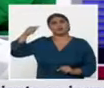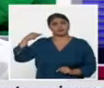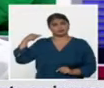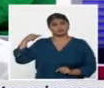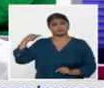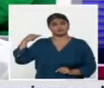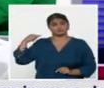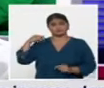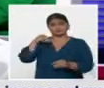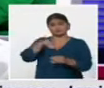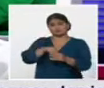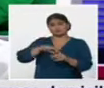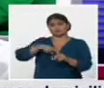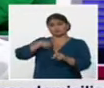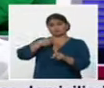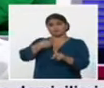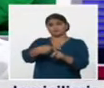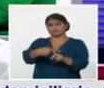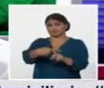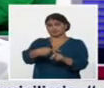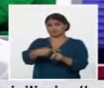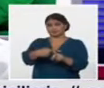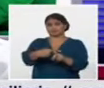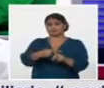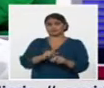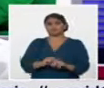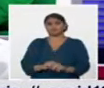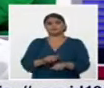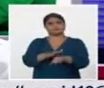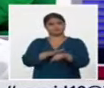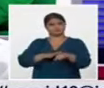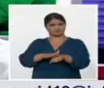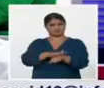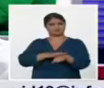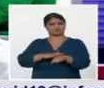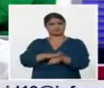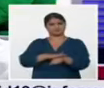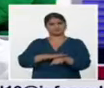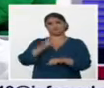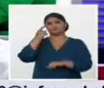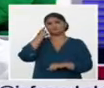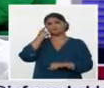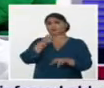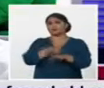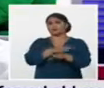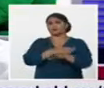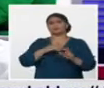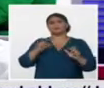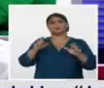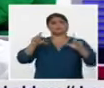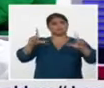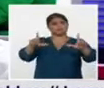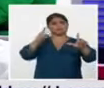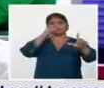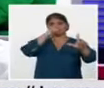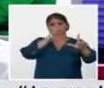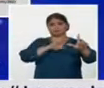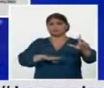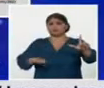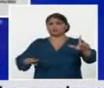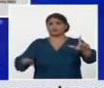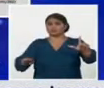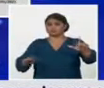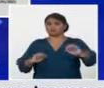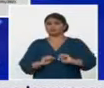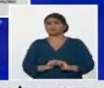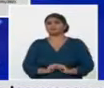los casos diagnosticados, vamos a ver un momentico el gráfico de los casos pediátricos, gráfico de barra